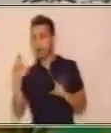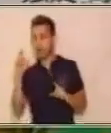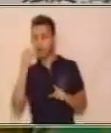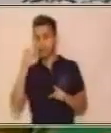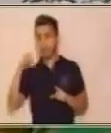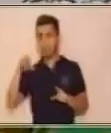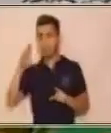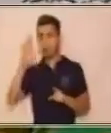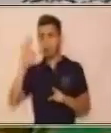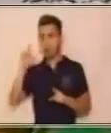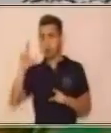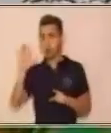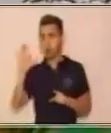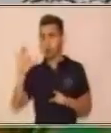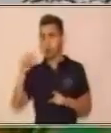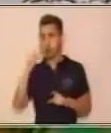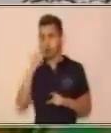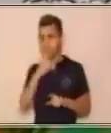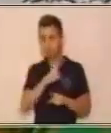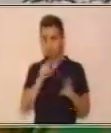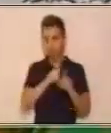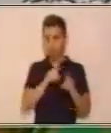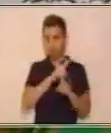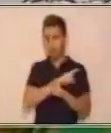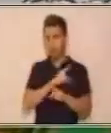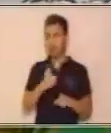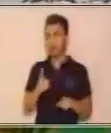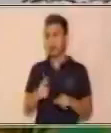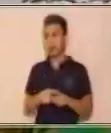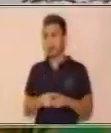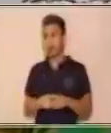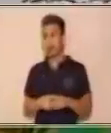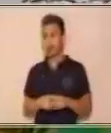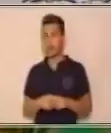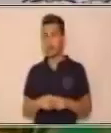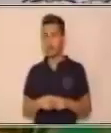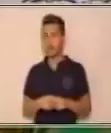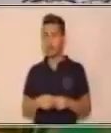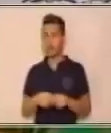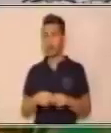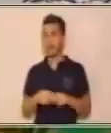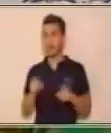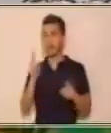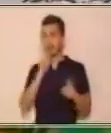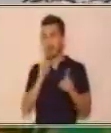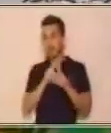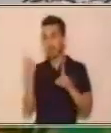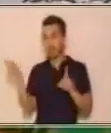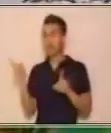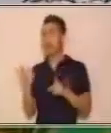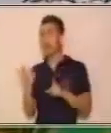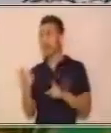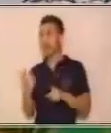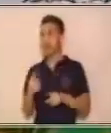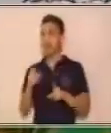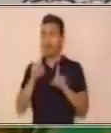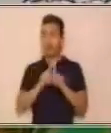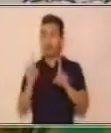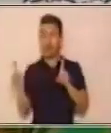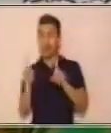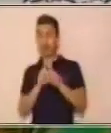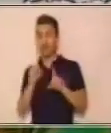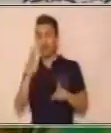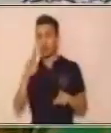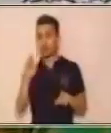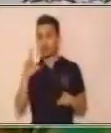recíproco de un tercio? Como vimos allá, cómo se encuentran los números recíprocos, ahora decimos, el recíproco de un